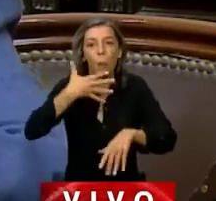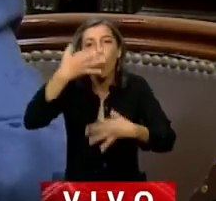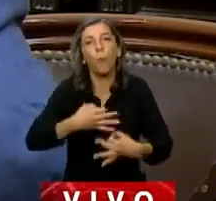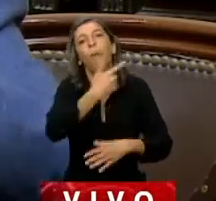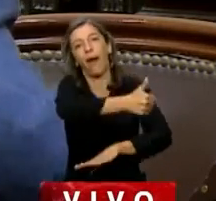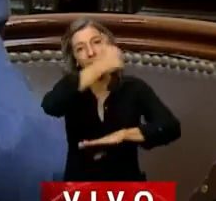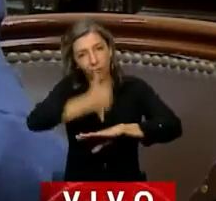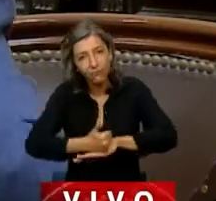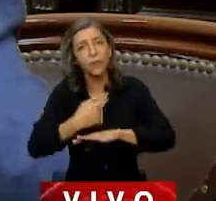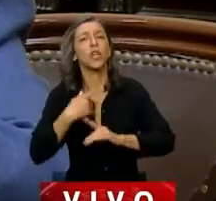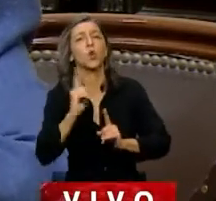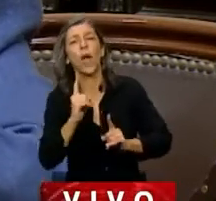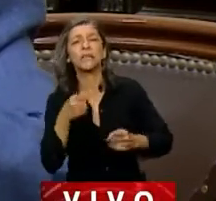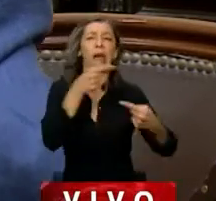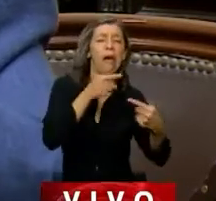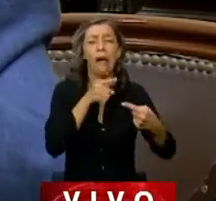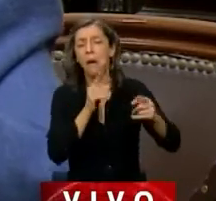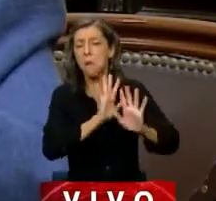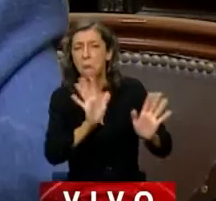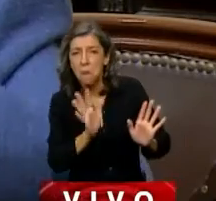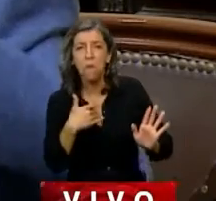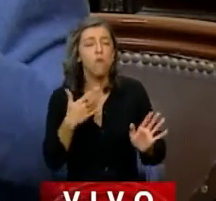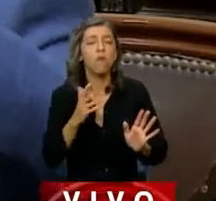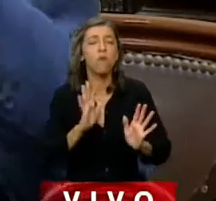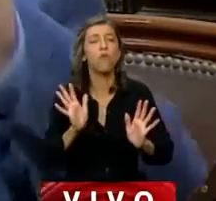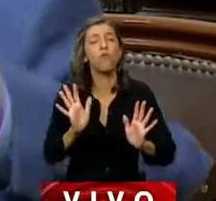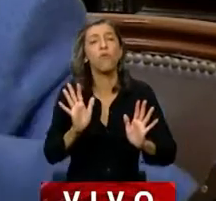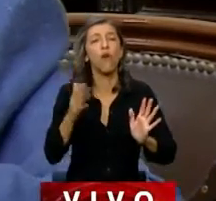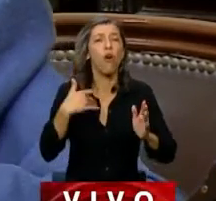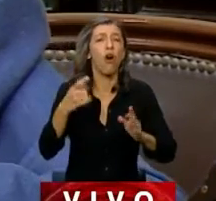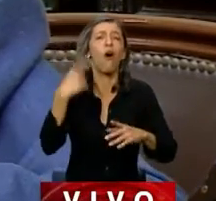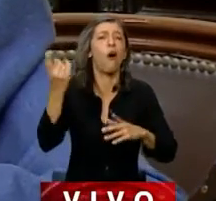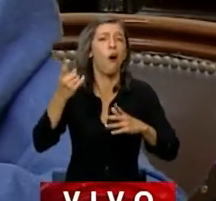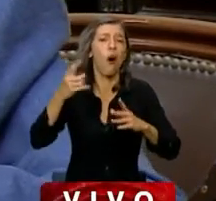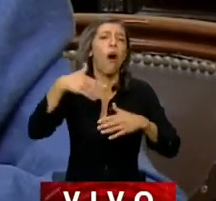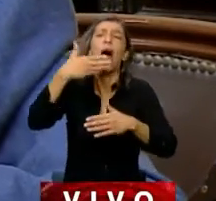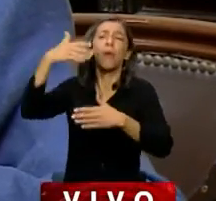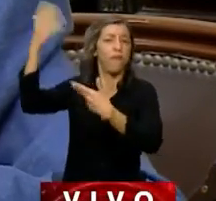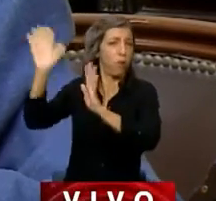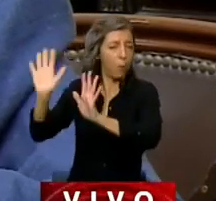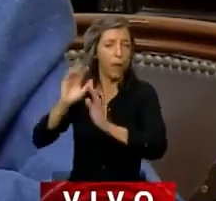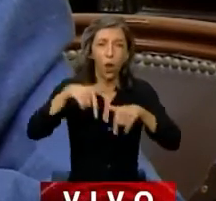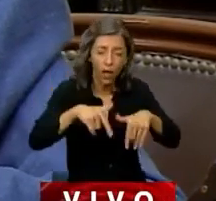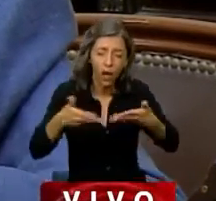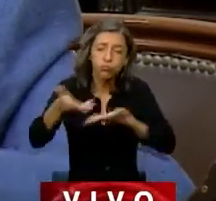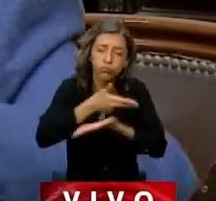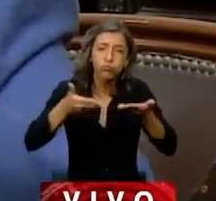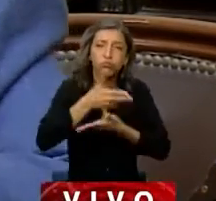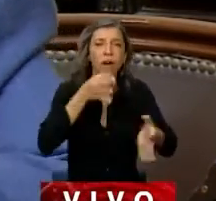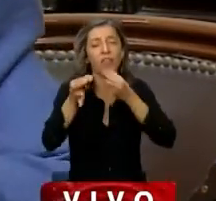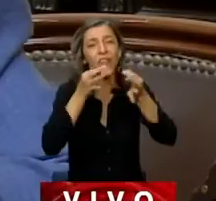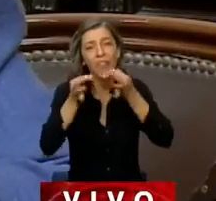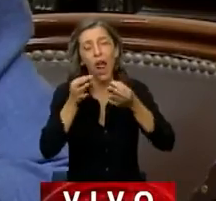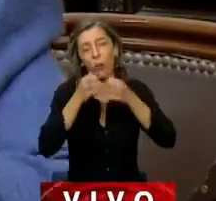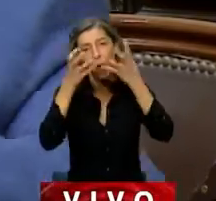repetir, fuera de chicanas, fuera de cuestiones que tienen que ver con lo que uno habla con los micrófonos para afuera, verdaderamente podamos tener un diálogo